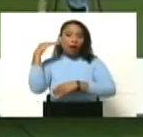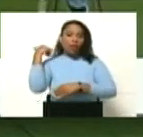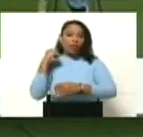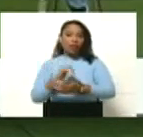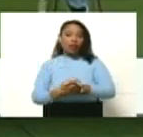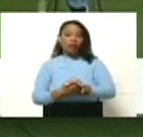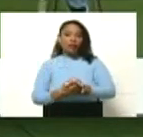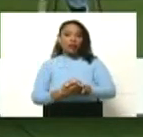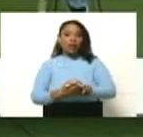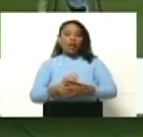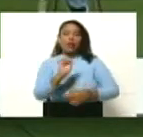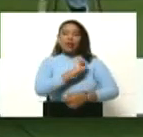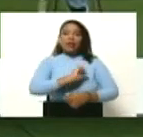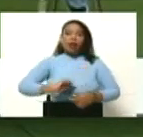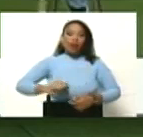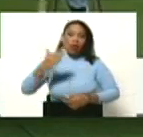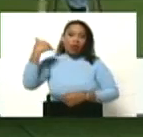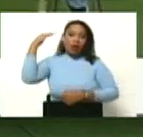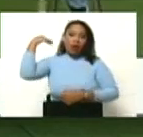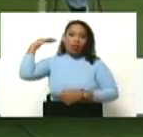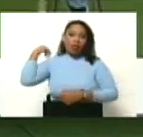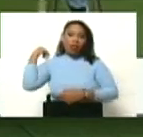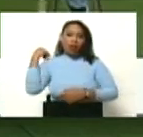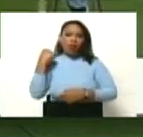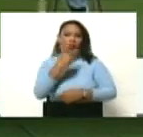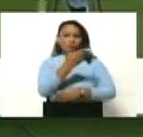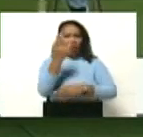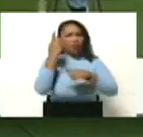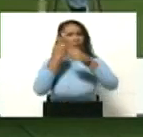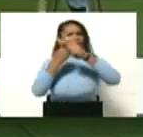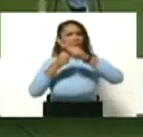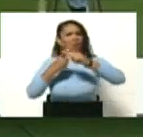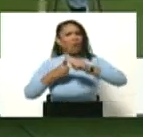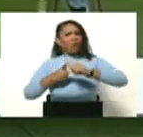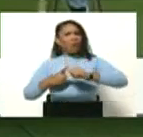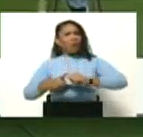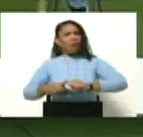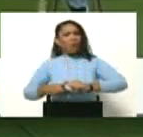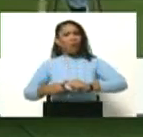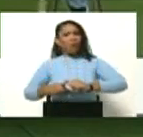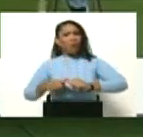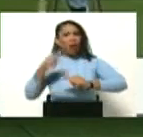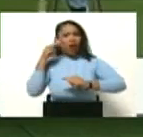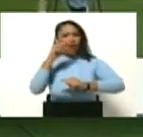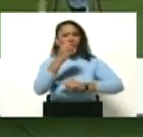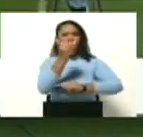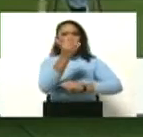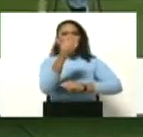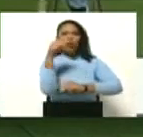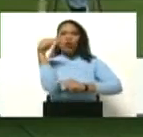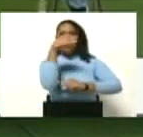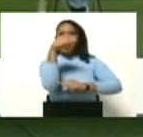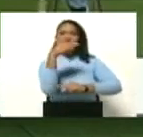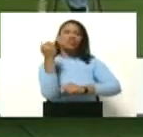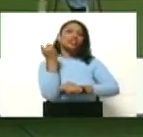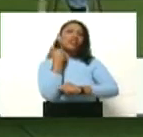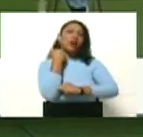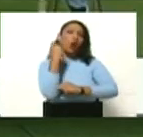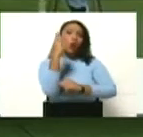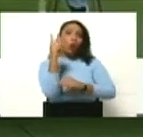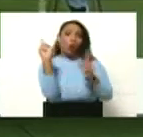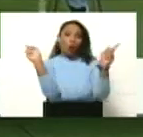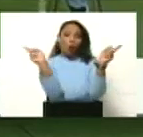Zelaya, solo saquen la cuenta y vean cuántos de ellos se enfermaron en un